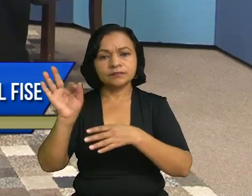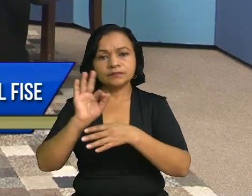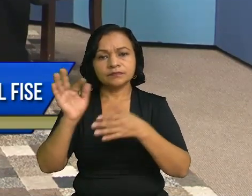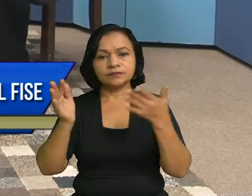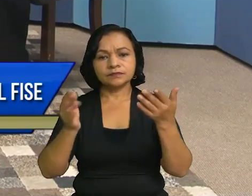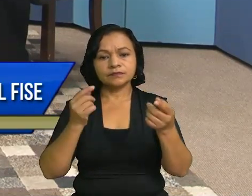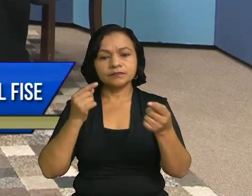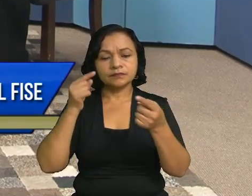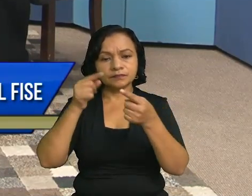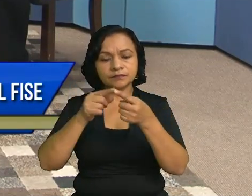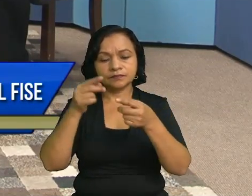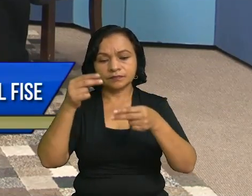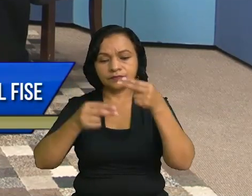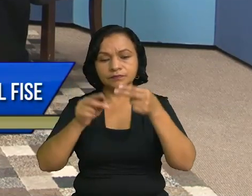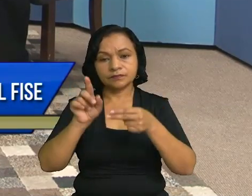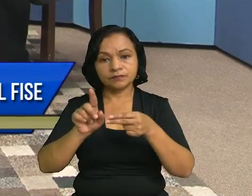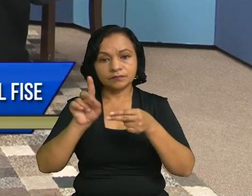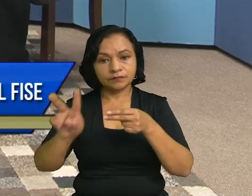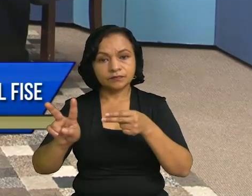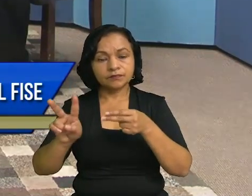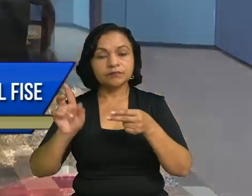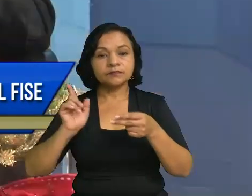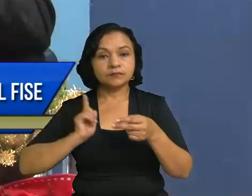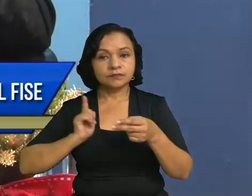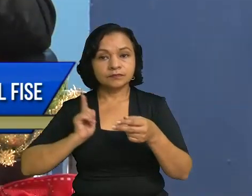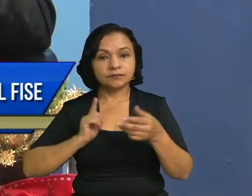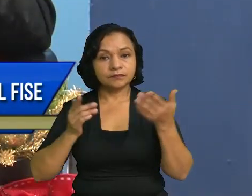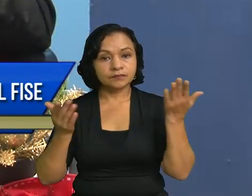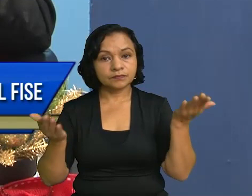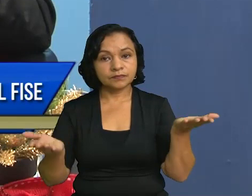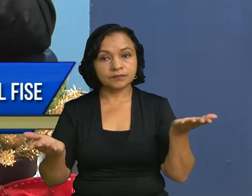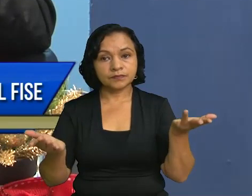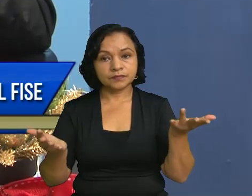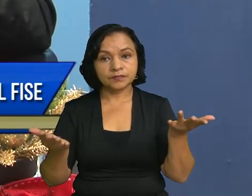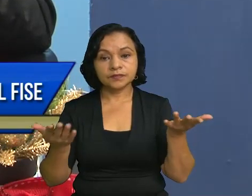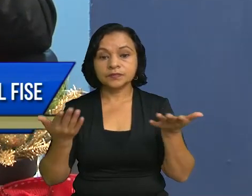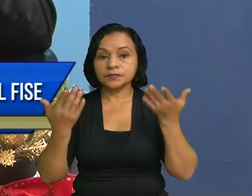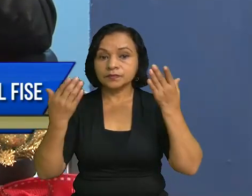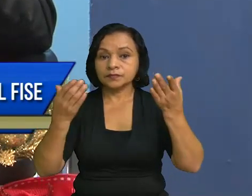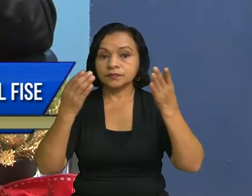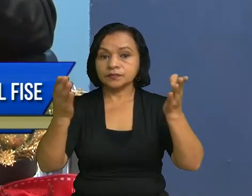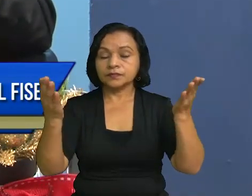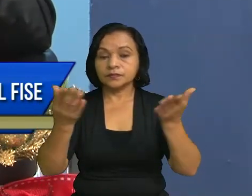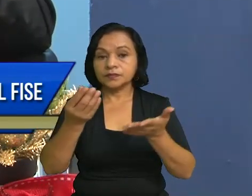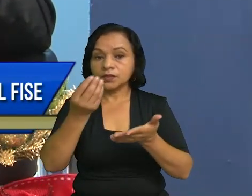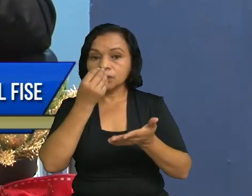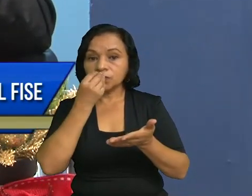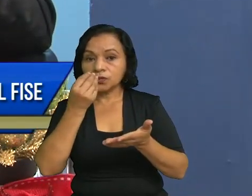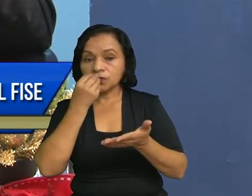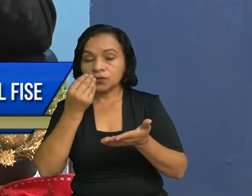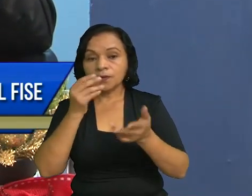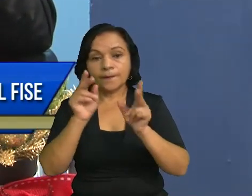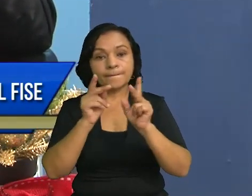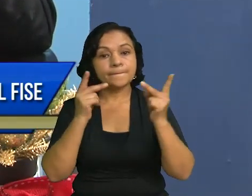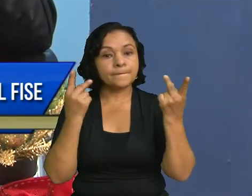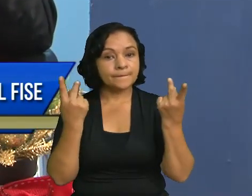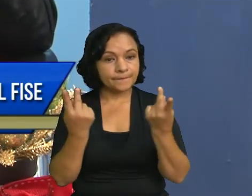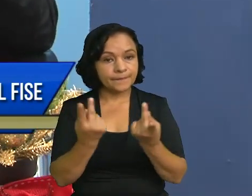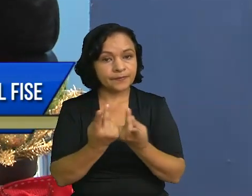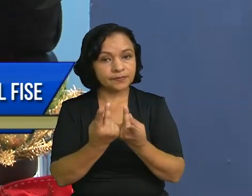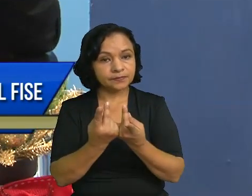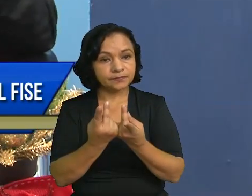objetivo número 12 que tiene que ver con garantizar la producción de alimentos para la población entonces